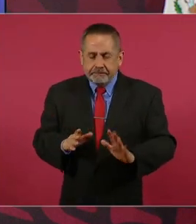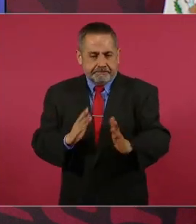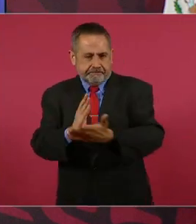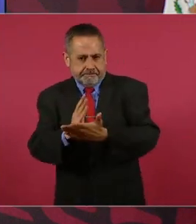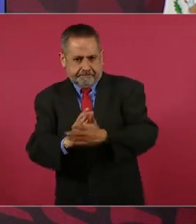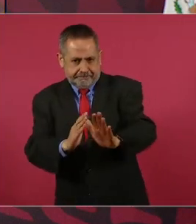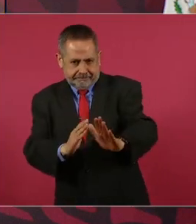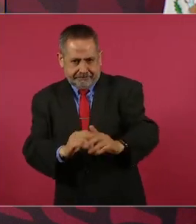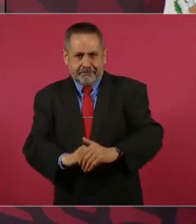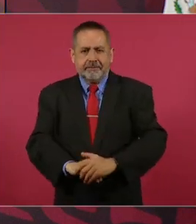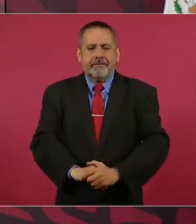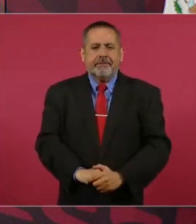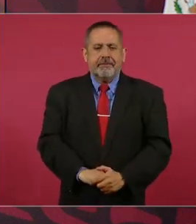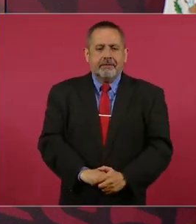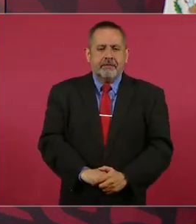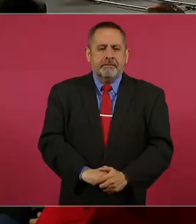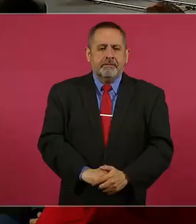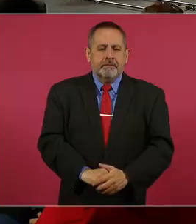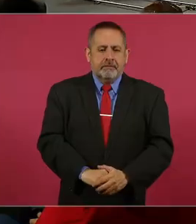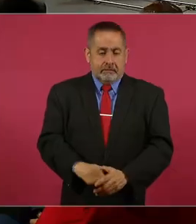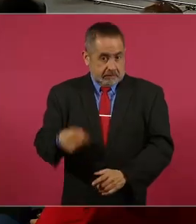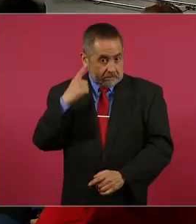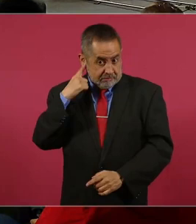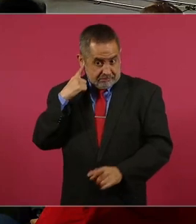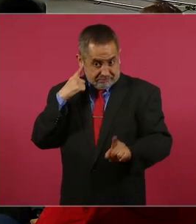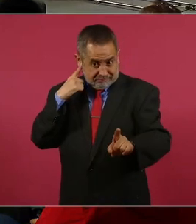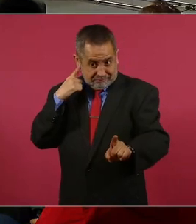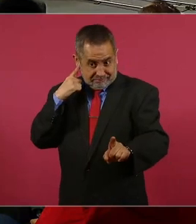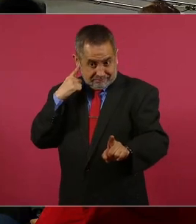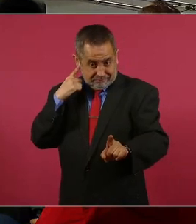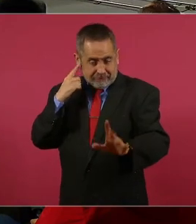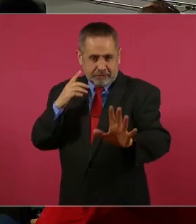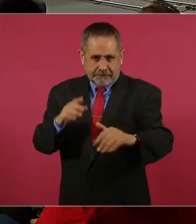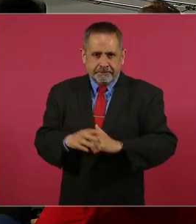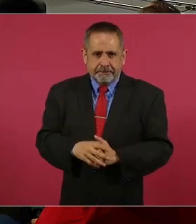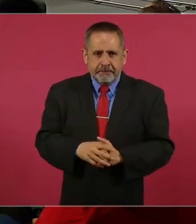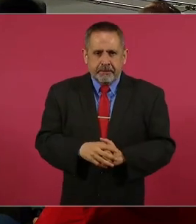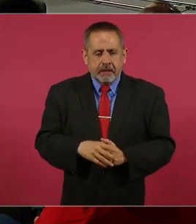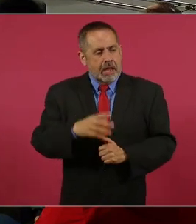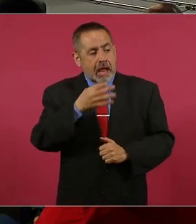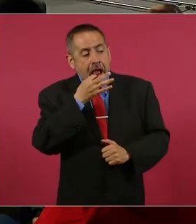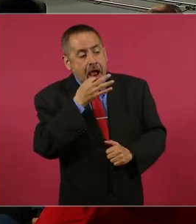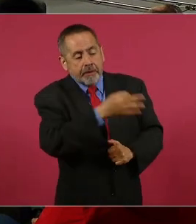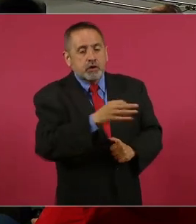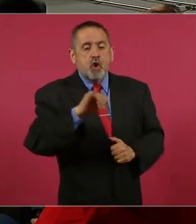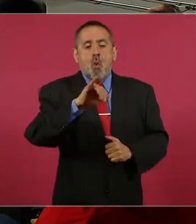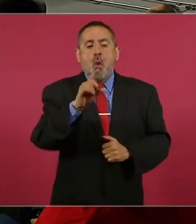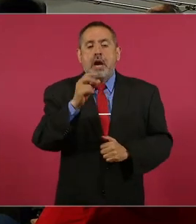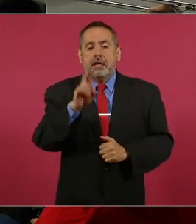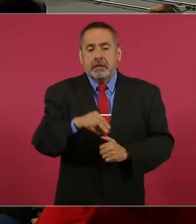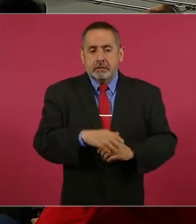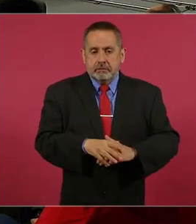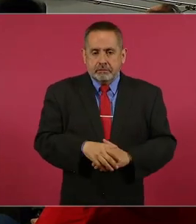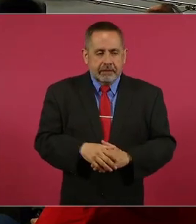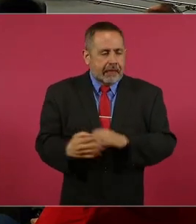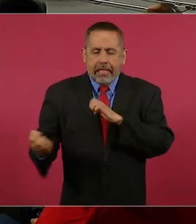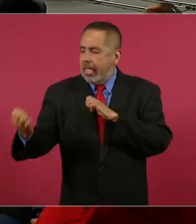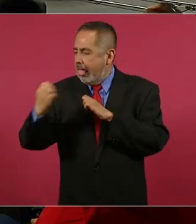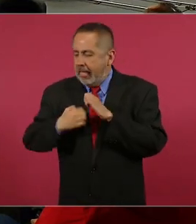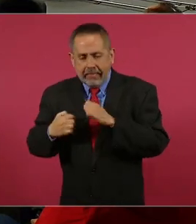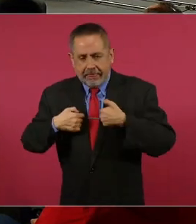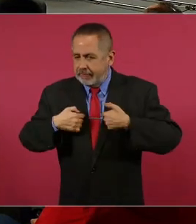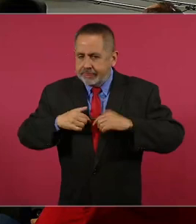pánico. ¿Ya? ¿Escucharon eso? Bueno, a ver, Joaquín. Nadie me engañó.